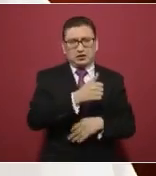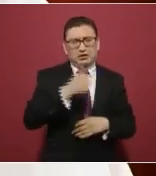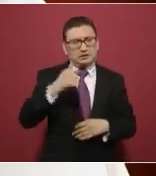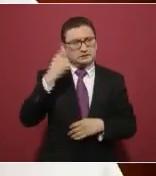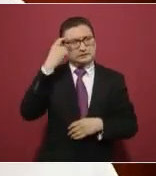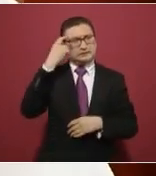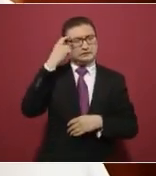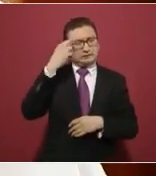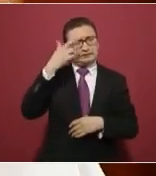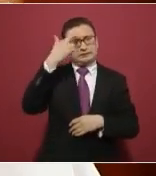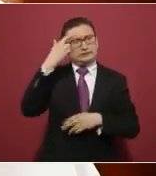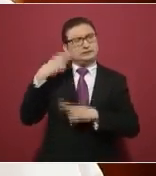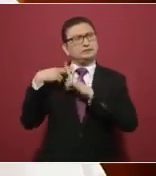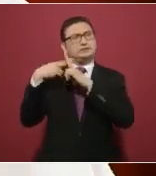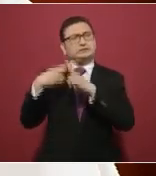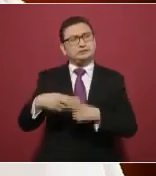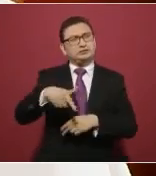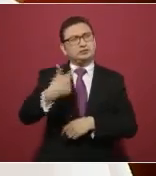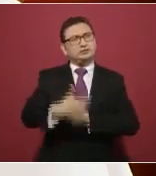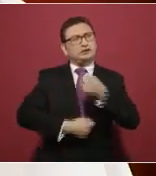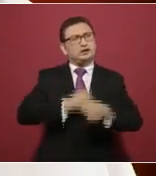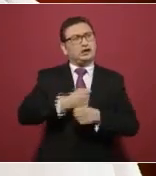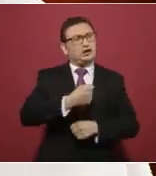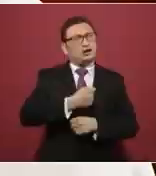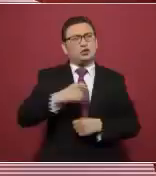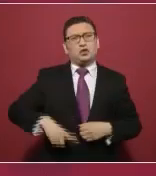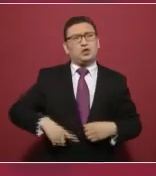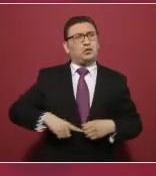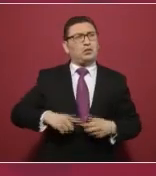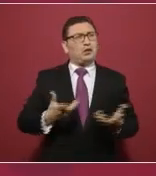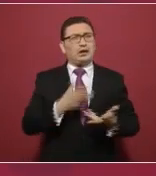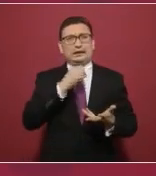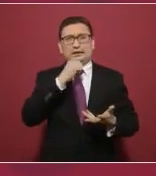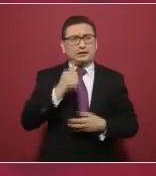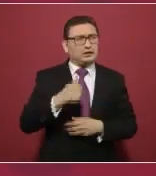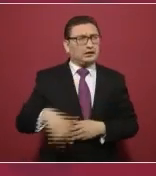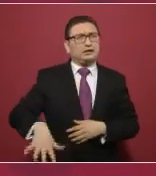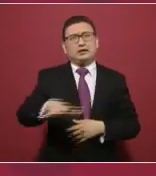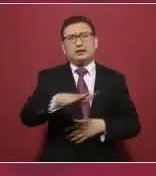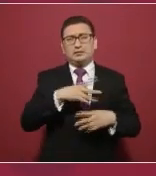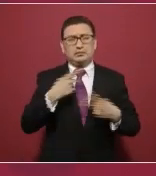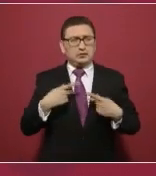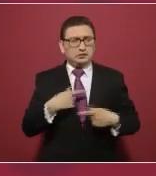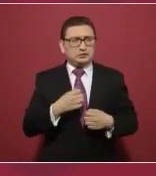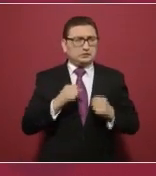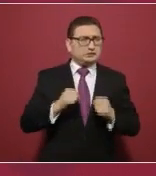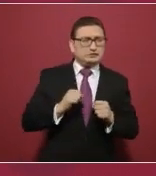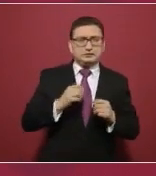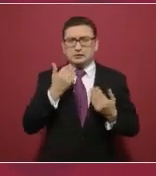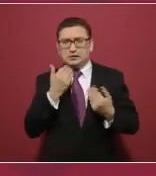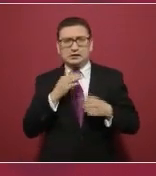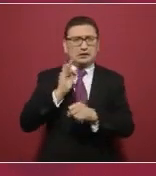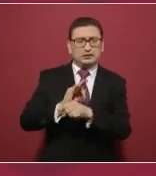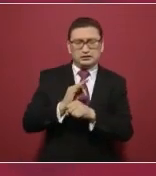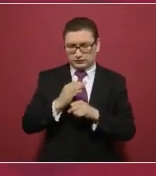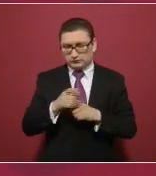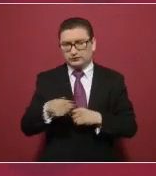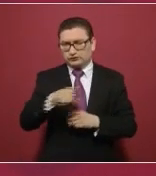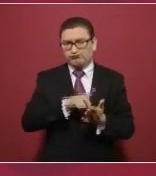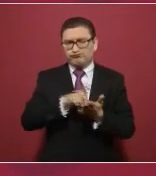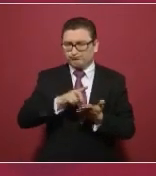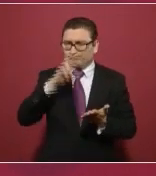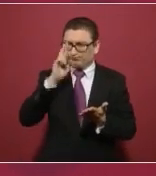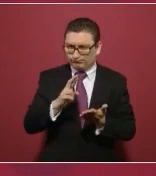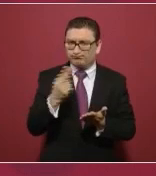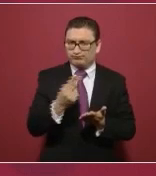que en los últimos 12 años ha desprotegido a las personas y ha sido una fuente de agravio para sus derechos. Los esfuerzos centrados en la Guardia